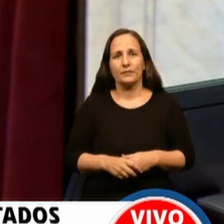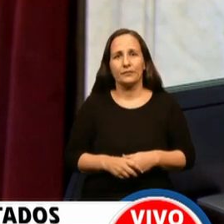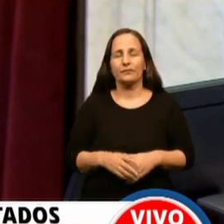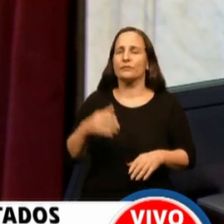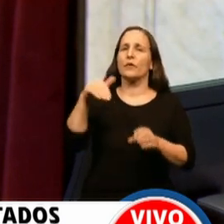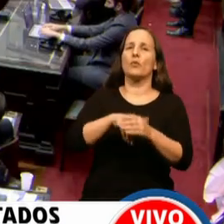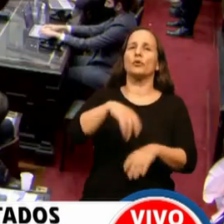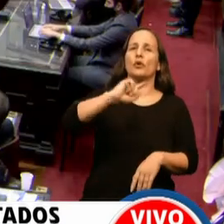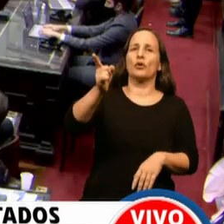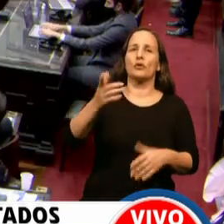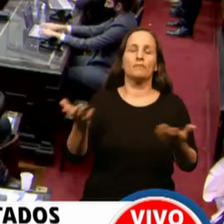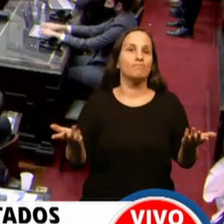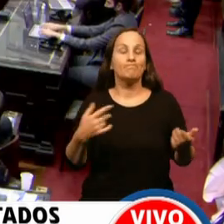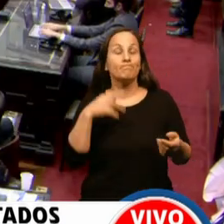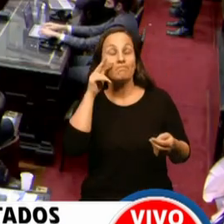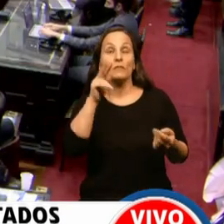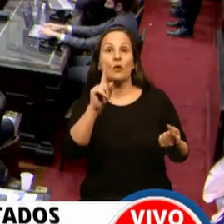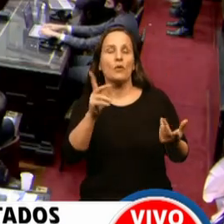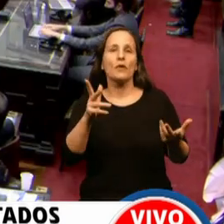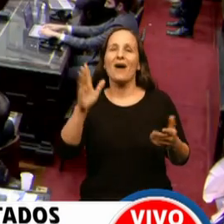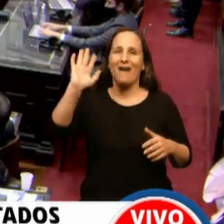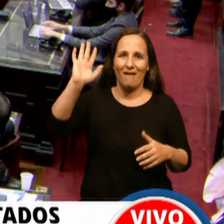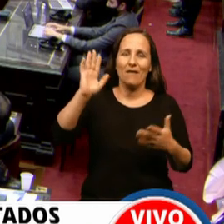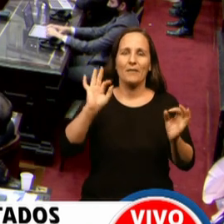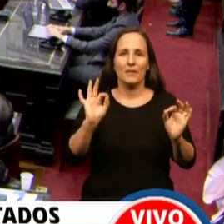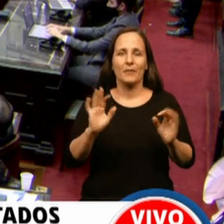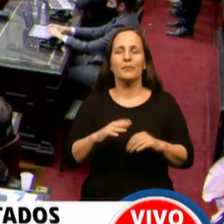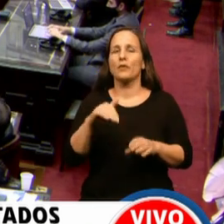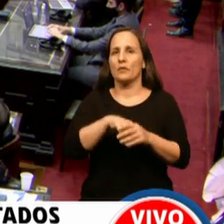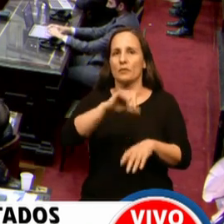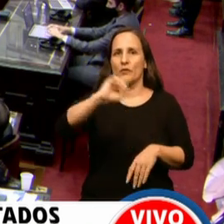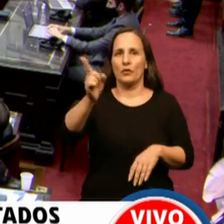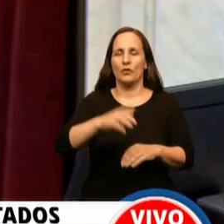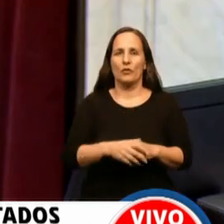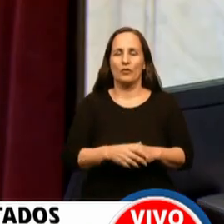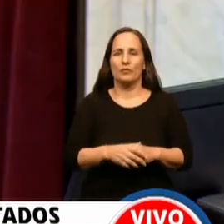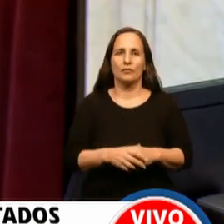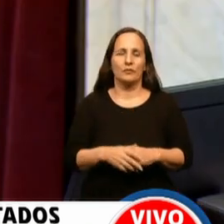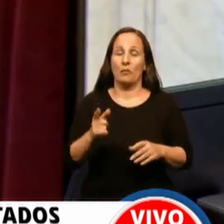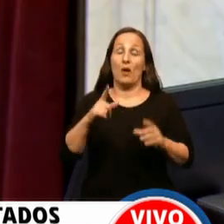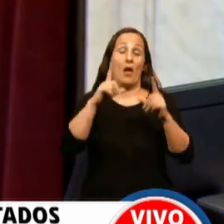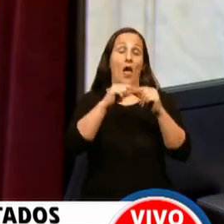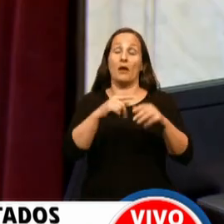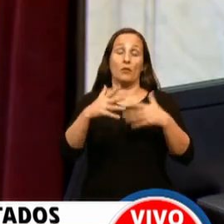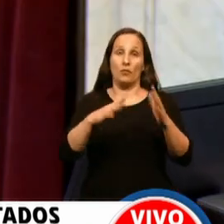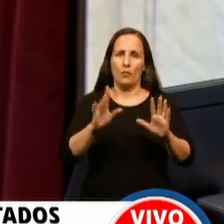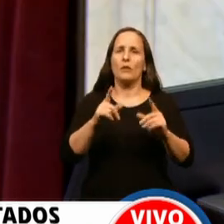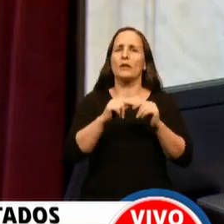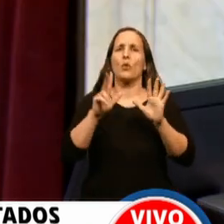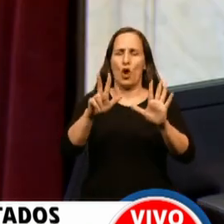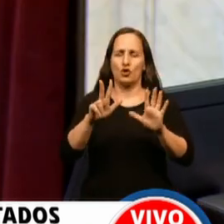negativo no lo veo que pone aquí aquí aquí negativo porque hay tantos artículos 8 negativos